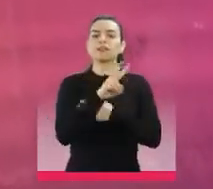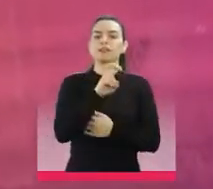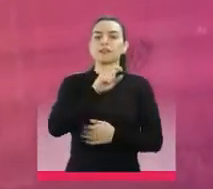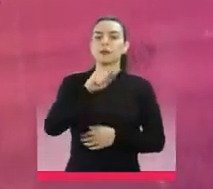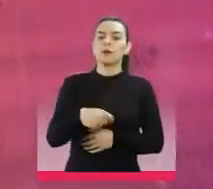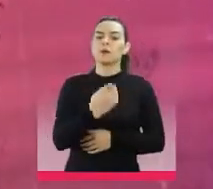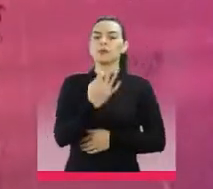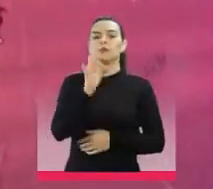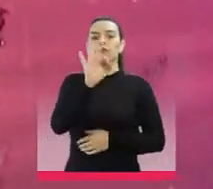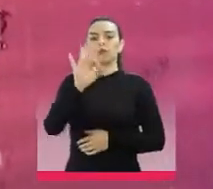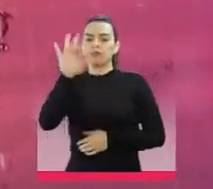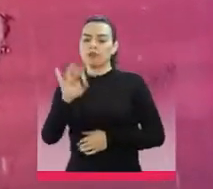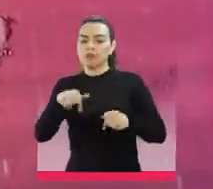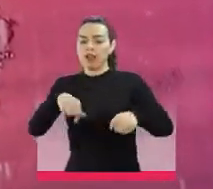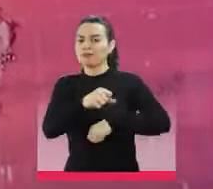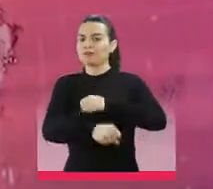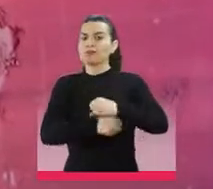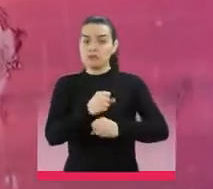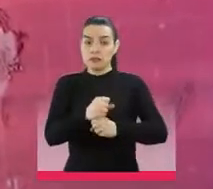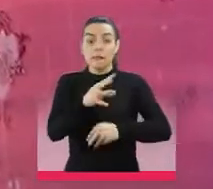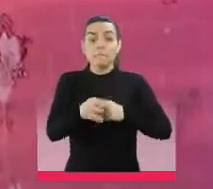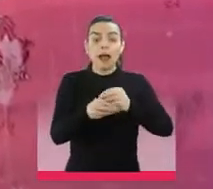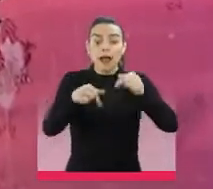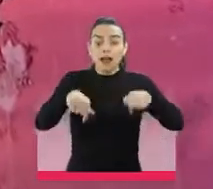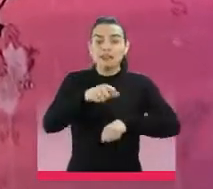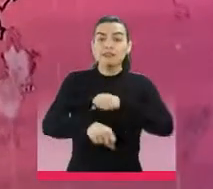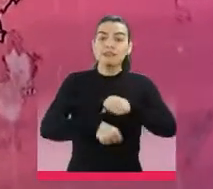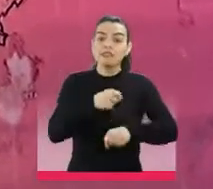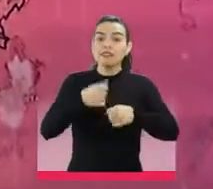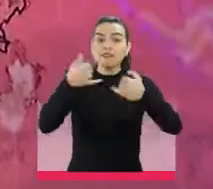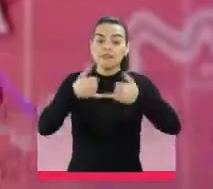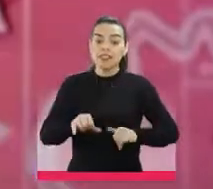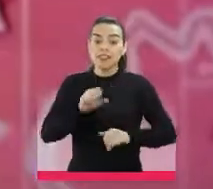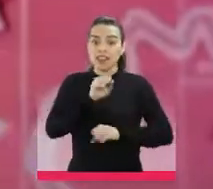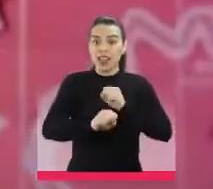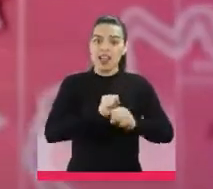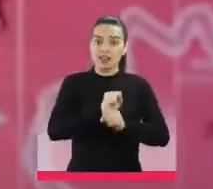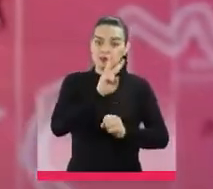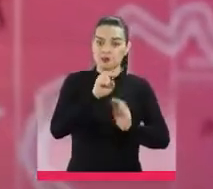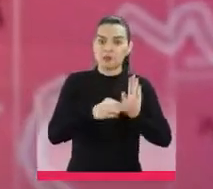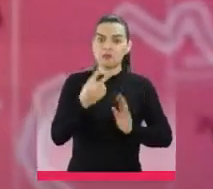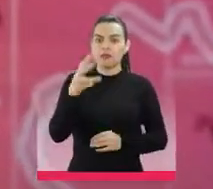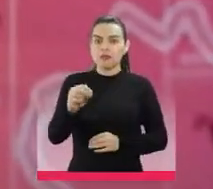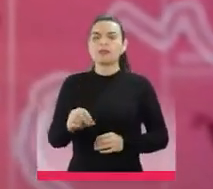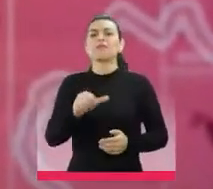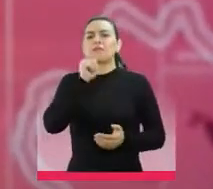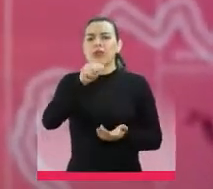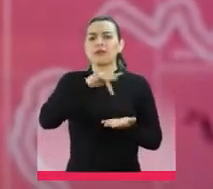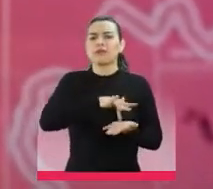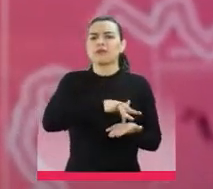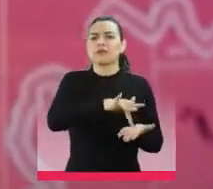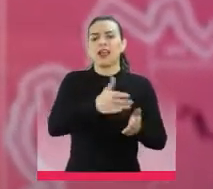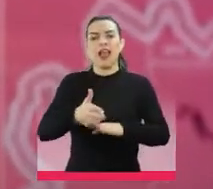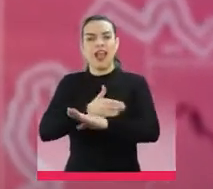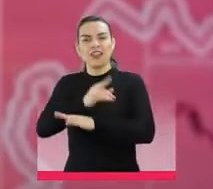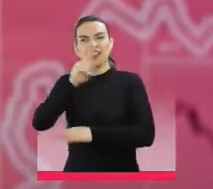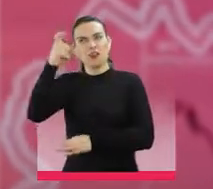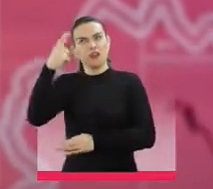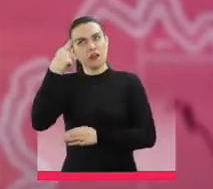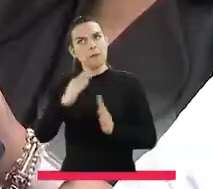aseguró que al finalizar el 2020 habrá más deuda de lo que el gobierno anticipaba. A continuación, más noticias